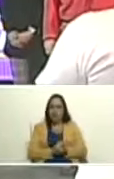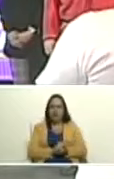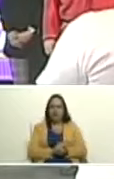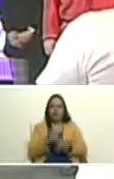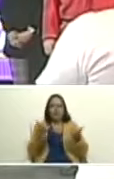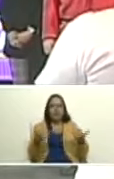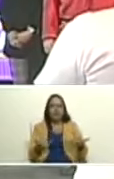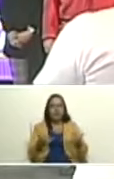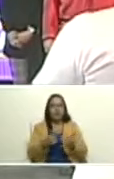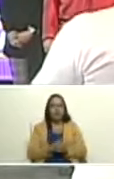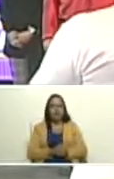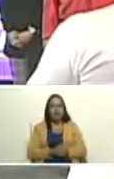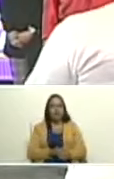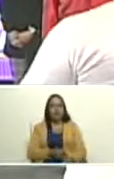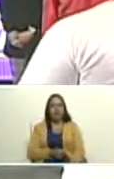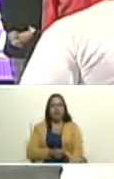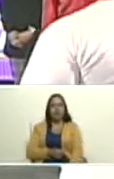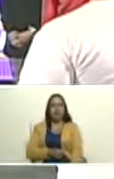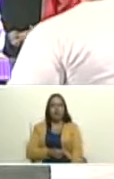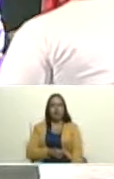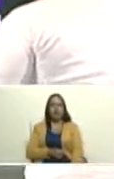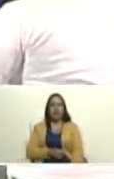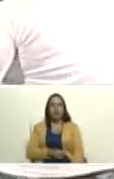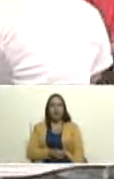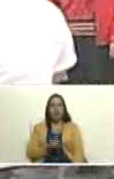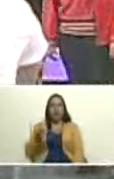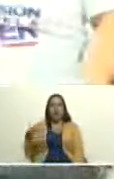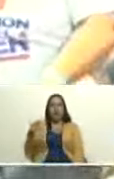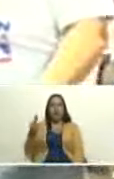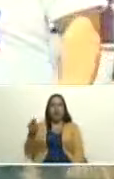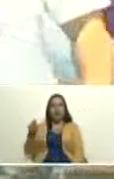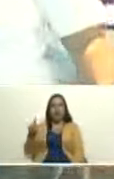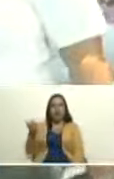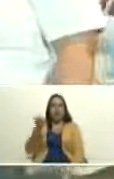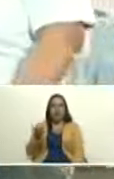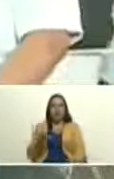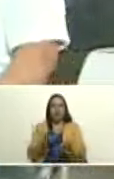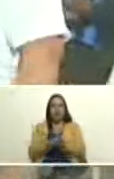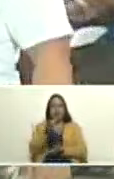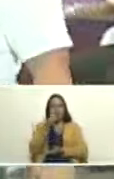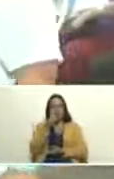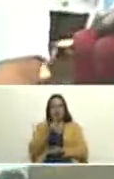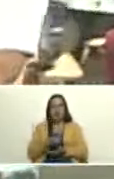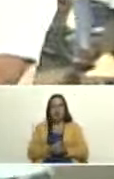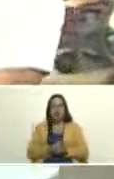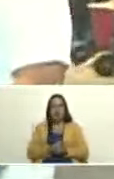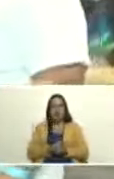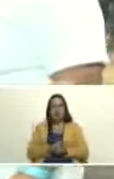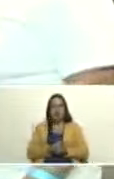viene Silita Güelis León Ramírez, gastronomía. Güelis.